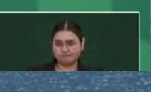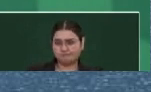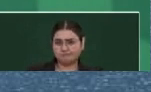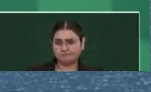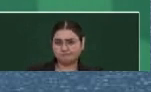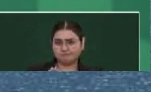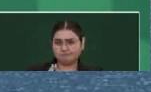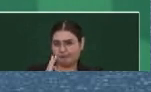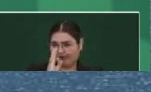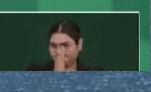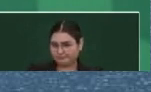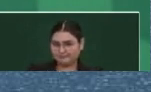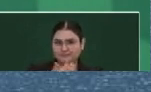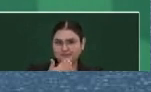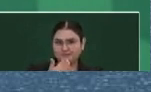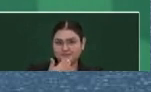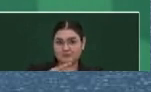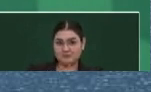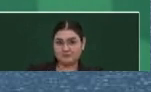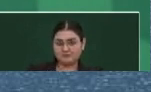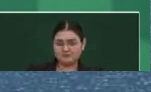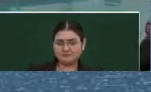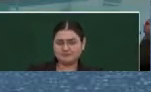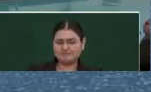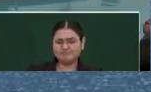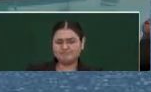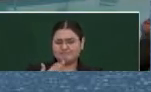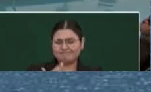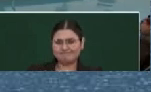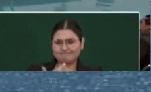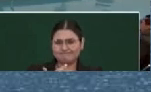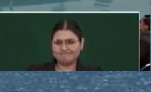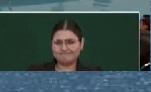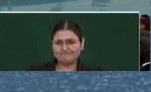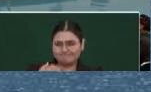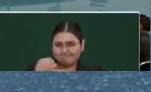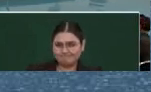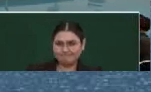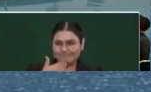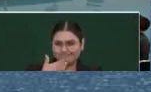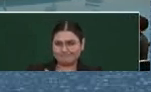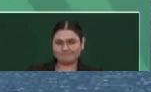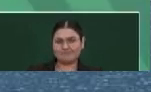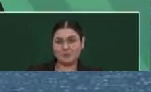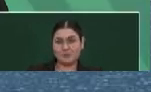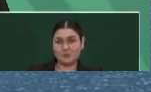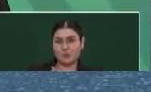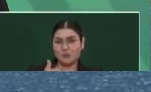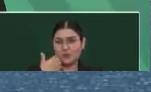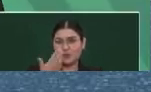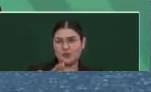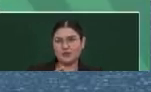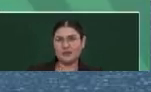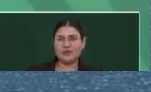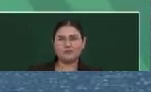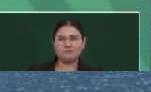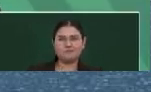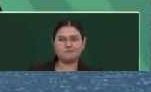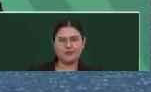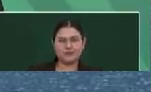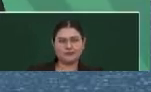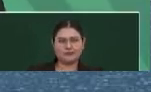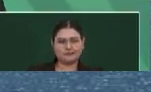que está marcado por su ideología en temas de política exterior. Dice que busca apoyar a sus